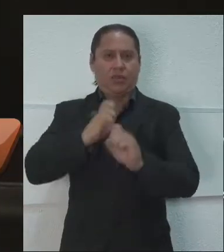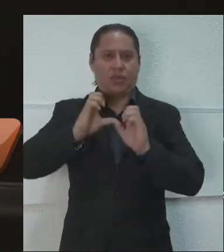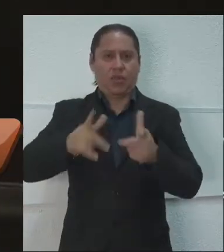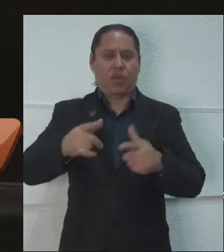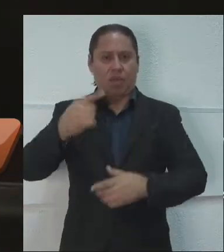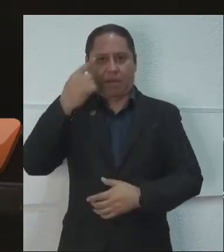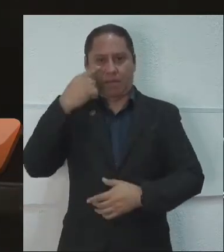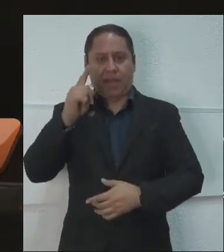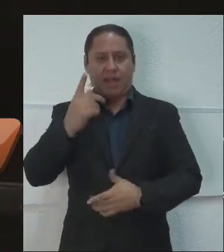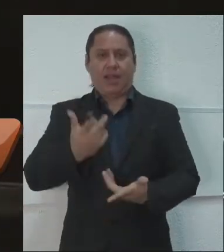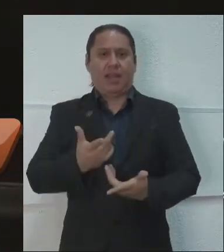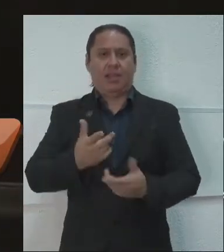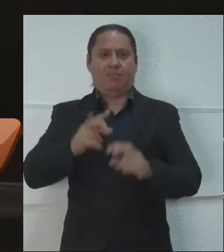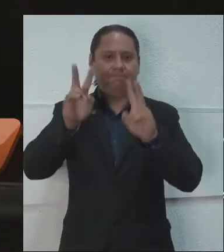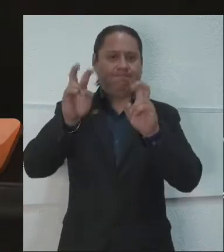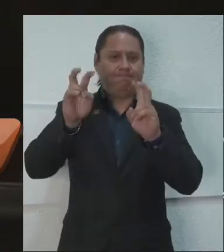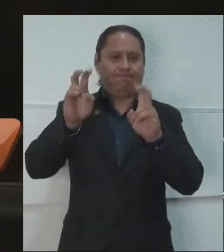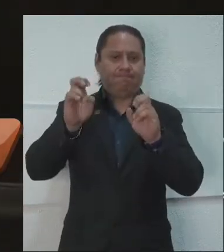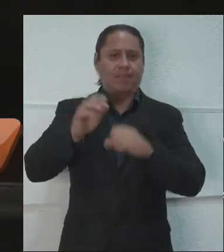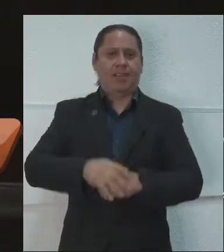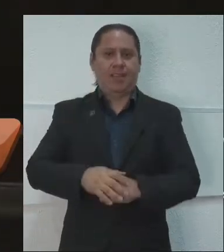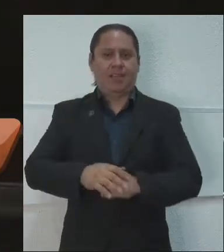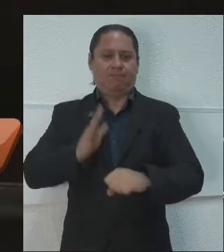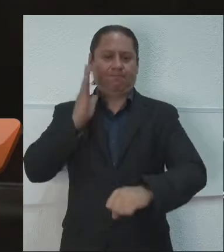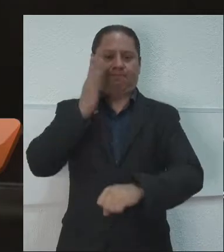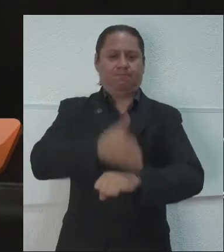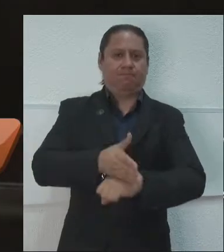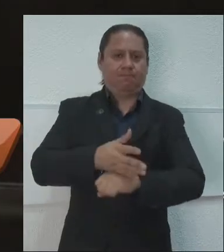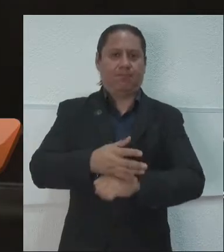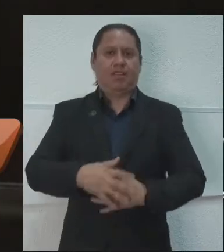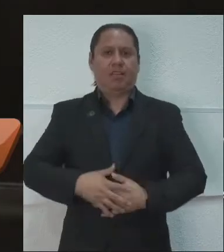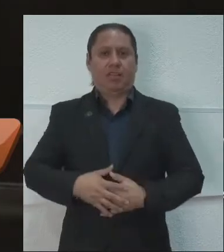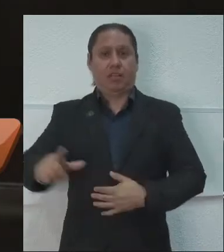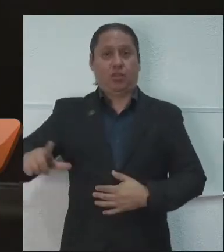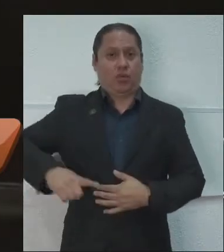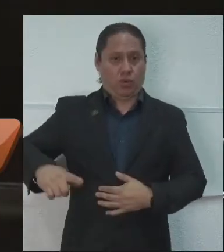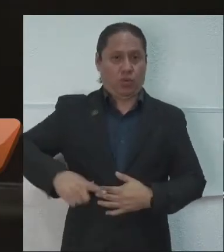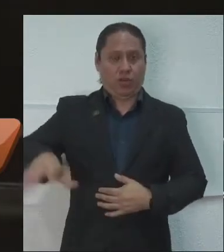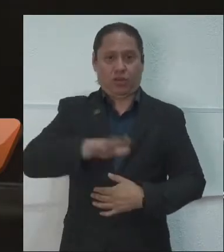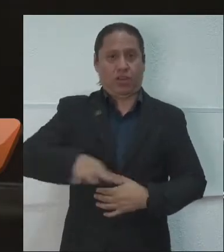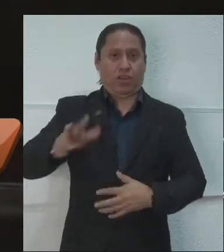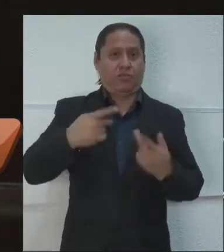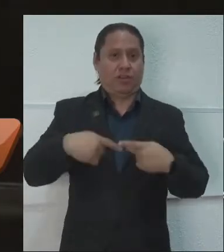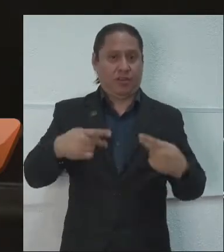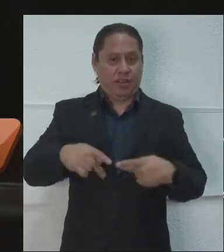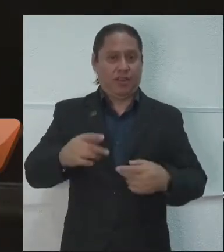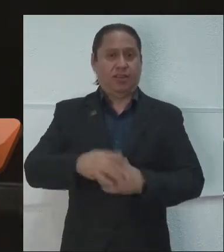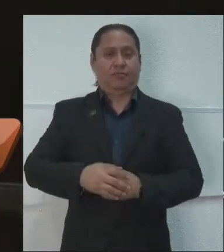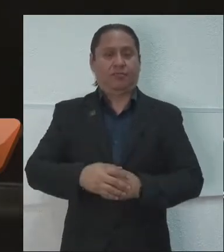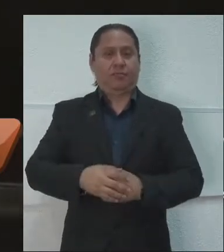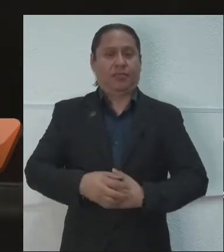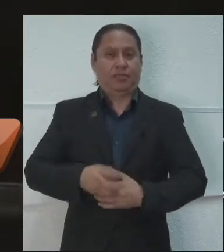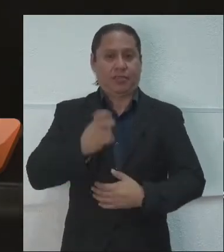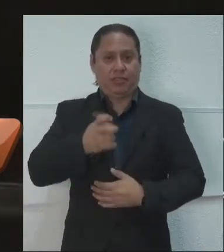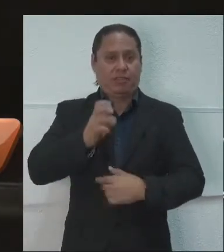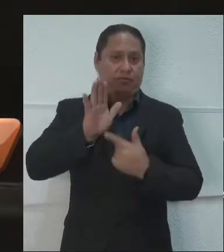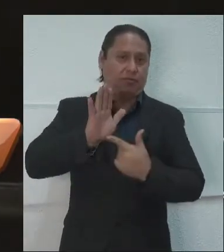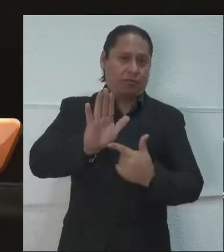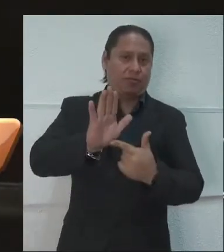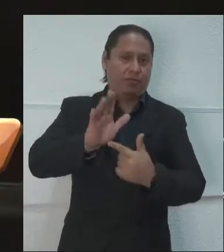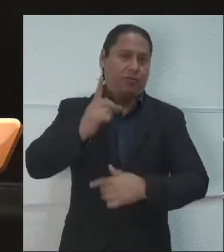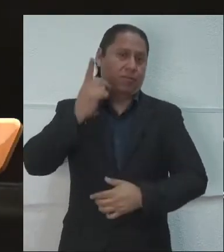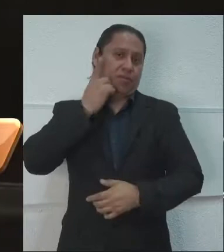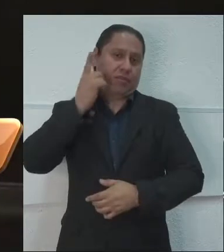de delitos cometidos por servidores públicos durante la ejecución de la pena, presentada por la